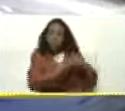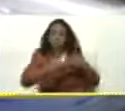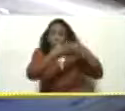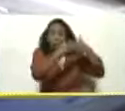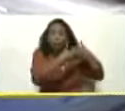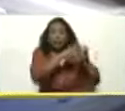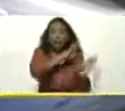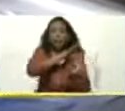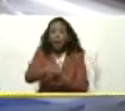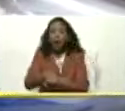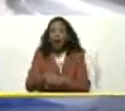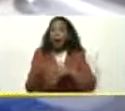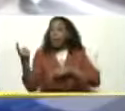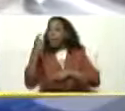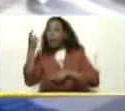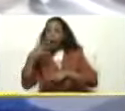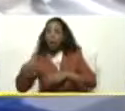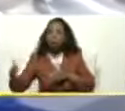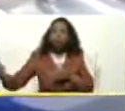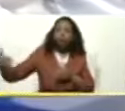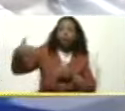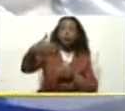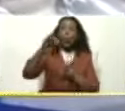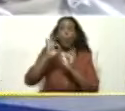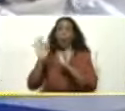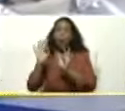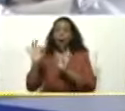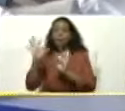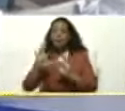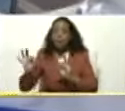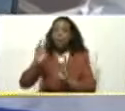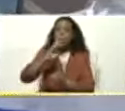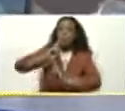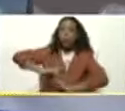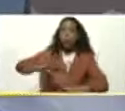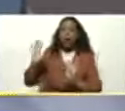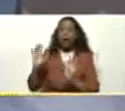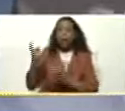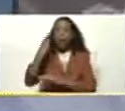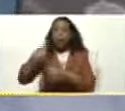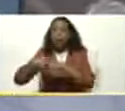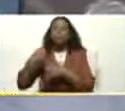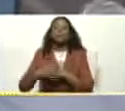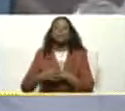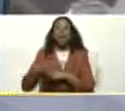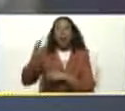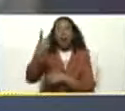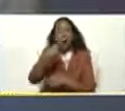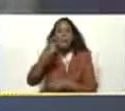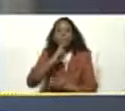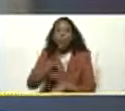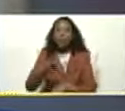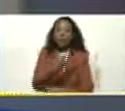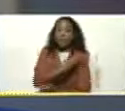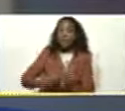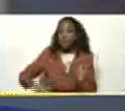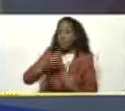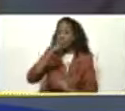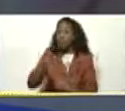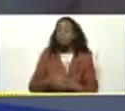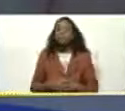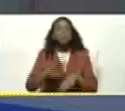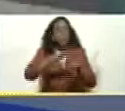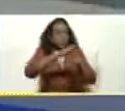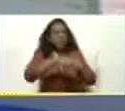pueblo venezolano aquí está la respuesta de nuestro gobierno aquí está la respuesta del un por 10 del buen gobierno aquí está la respuesta del presidente maduro Yo quisiera que la